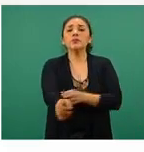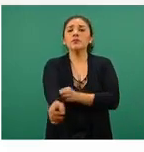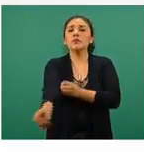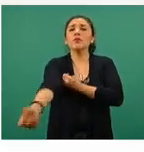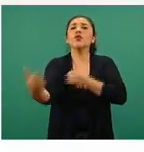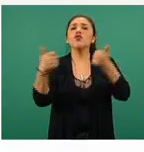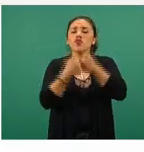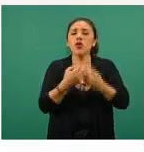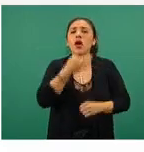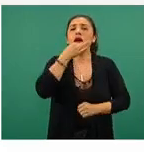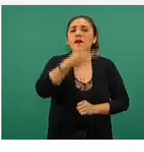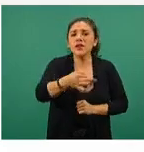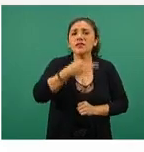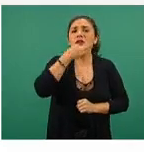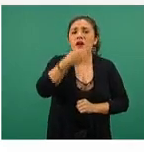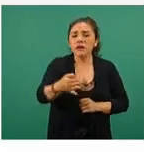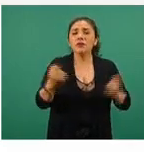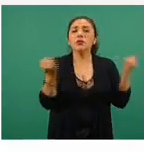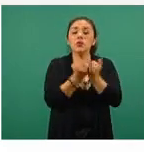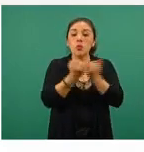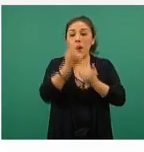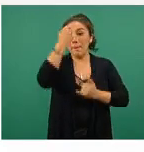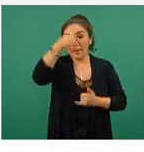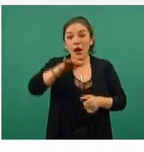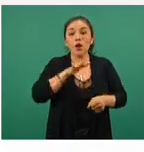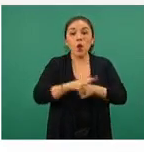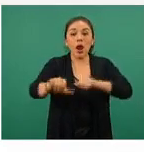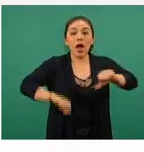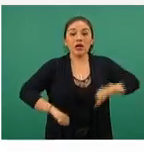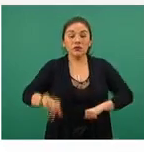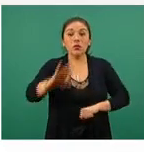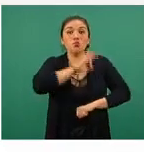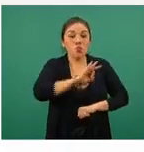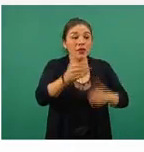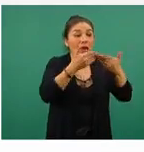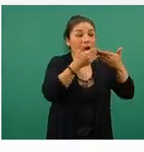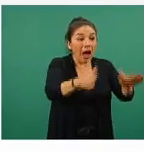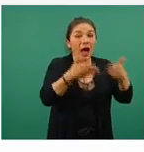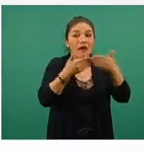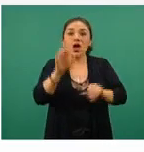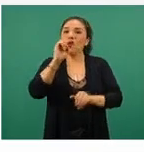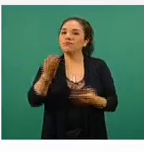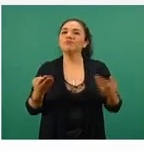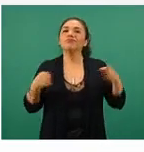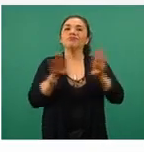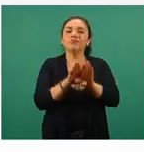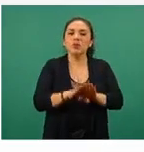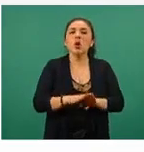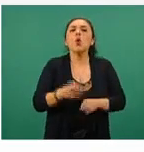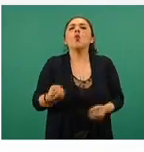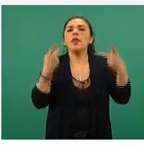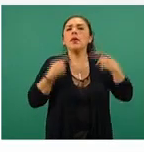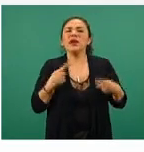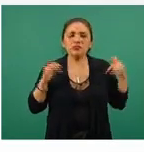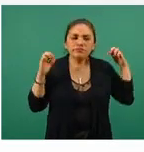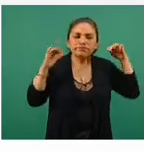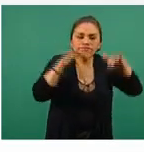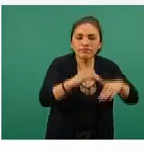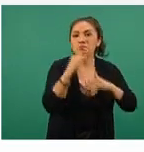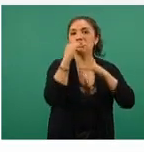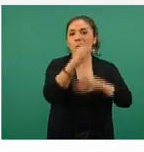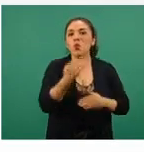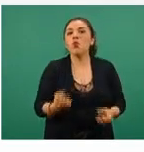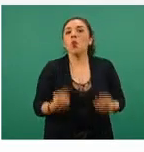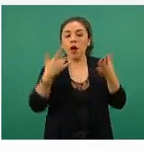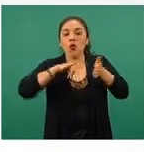iba notificando y abonando qué actividades se podían llevar a cabo, con qué porcentajes de aforo, de igual